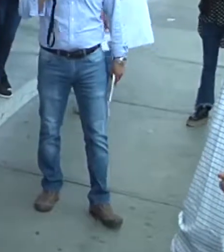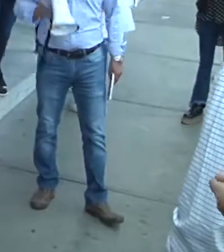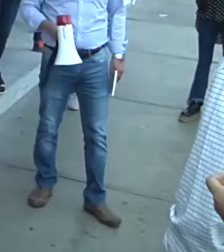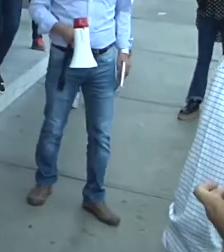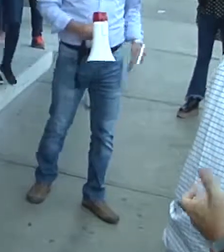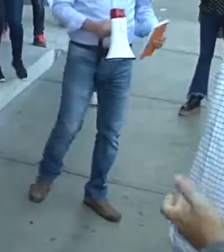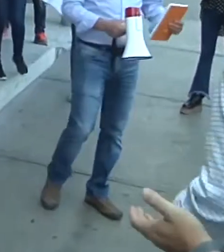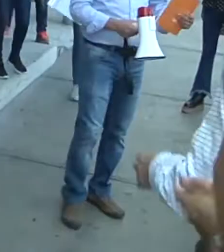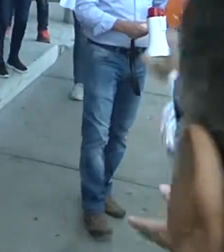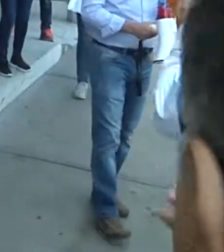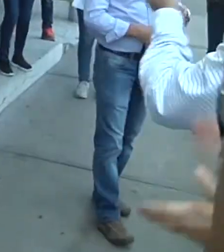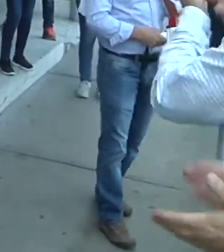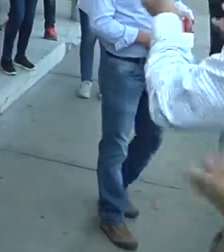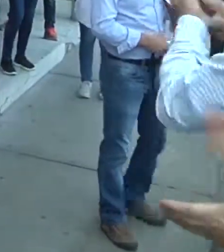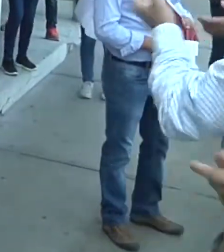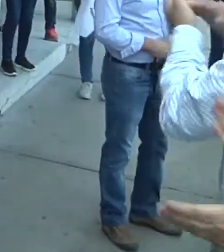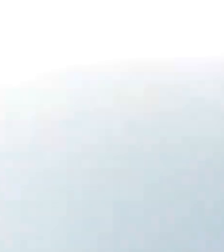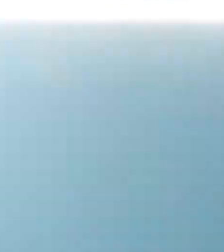Chile!